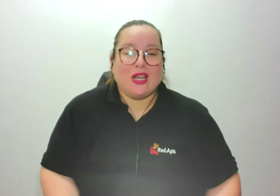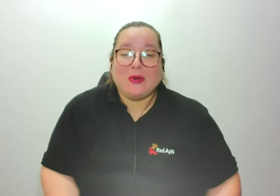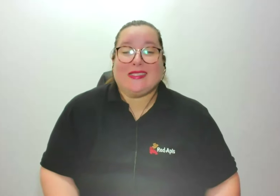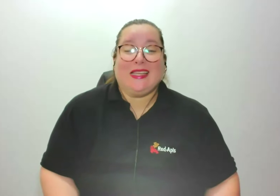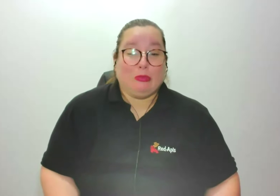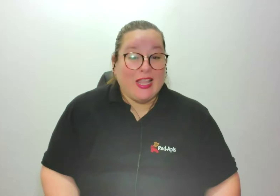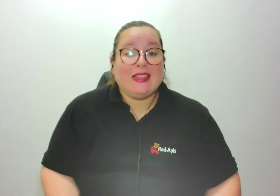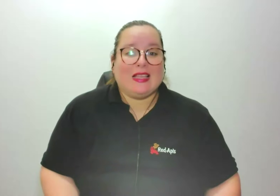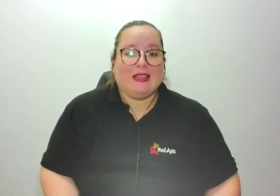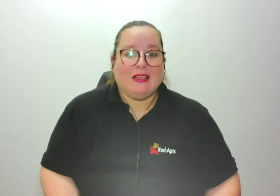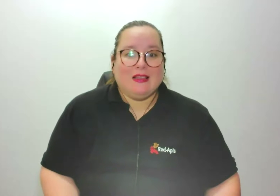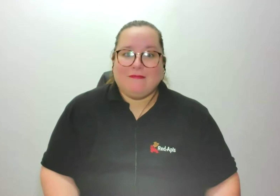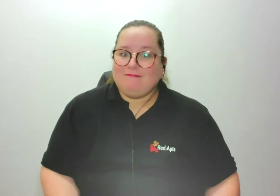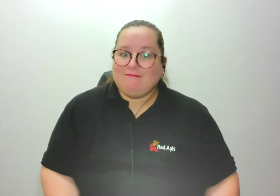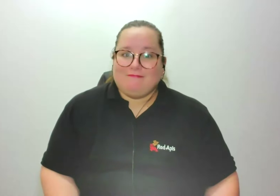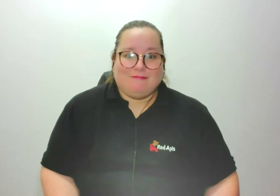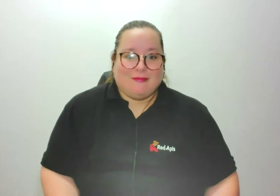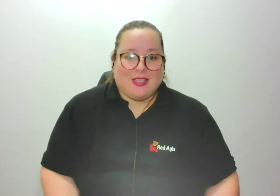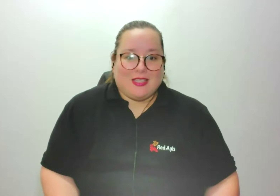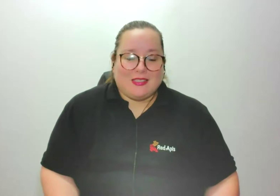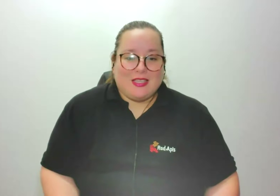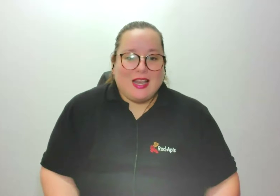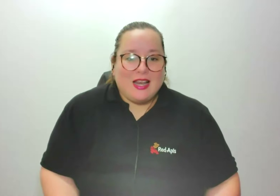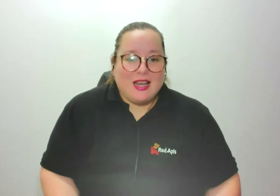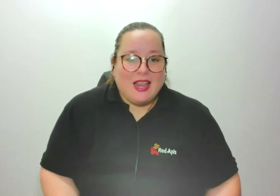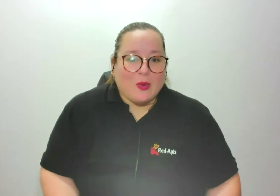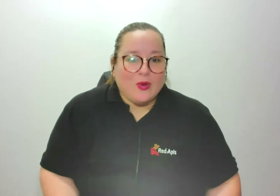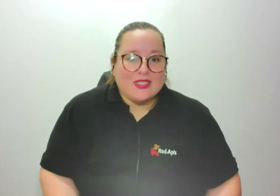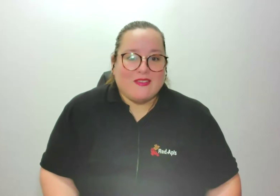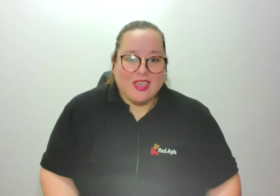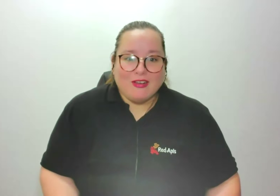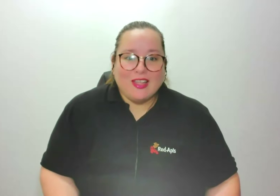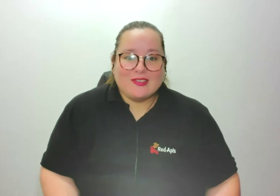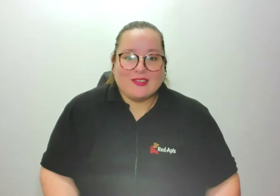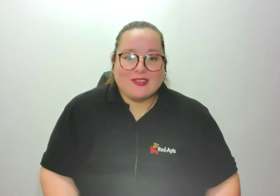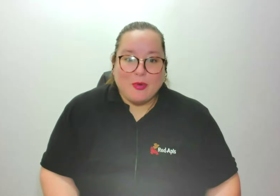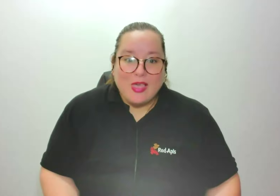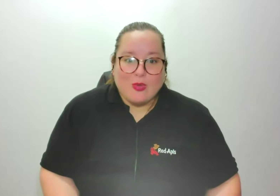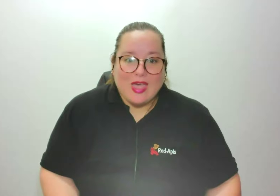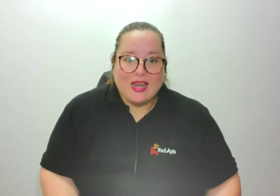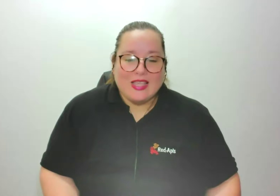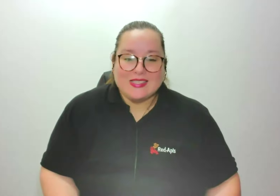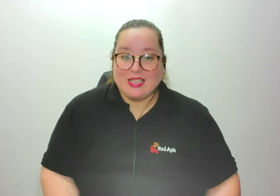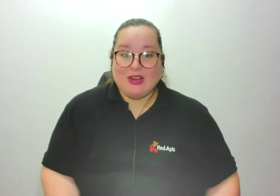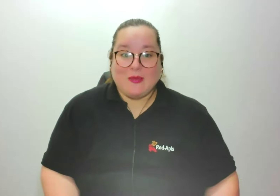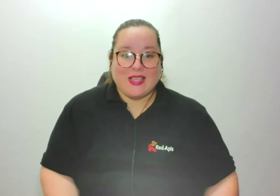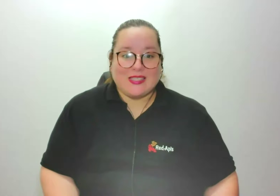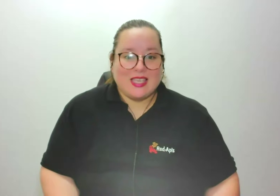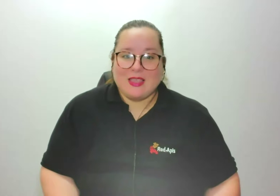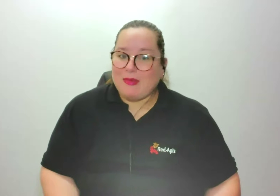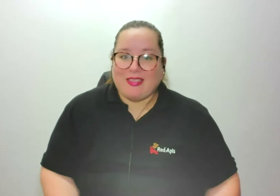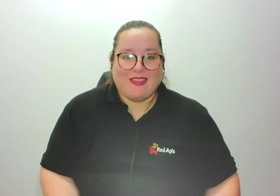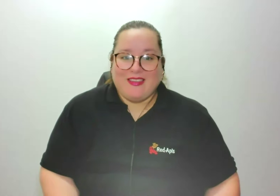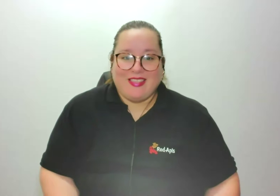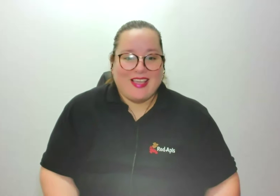gusta, no le gusta, si le molesta. Si él escucha bien con eso y le puede ayudar y seguir con lengua de